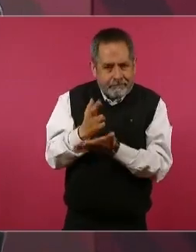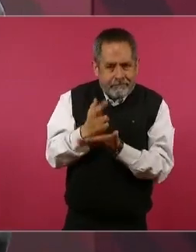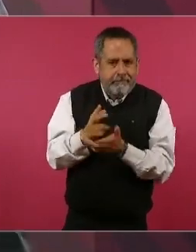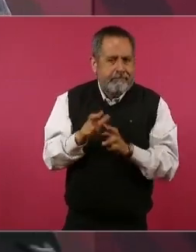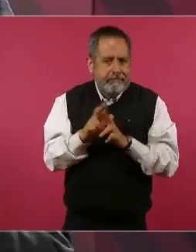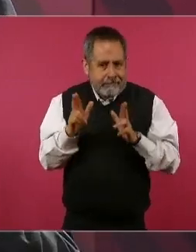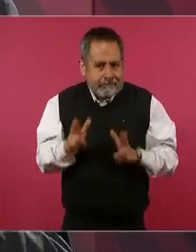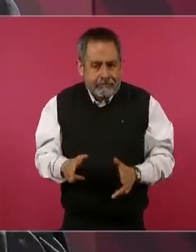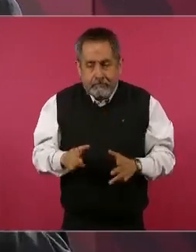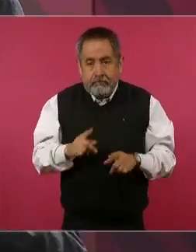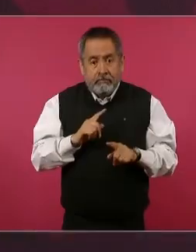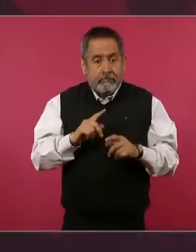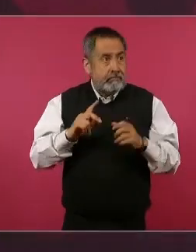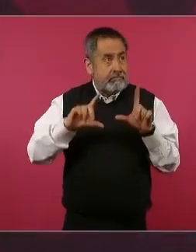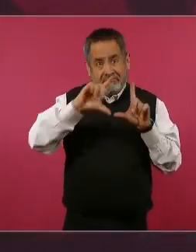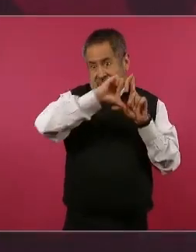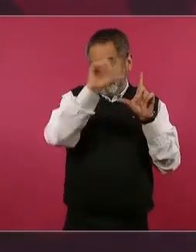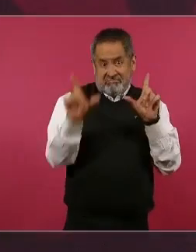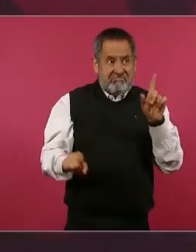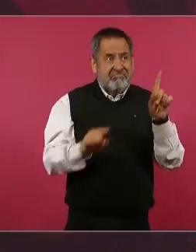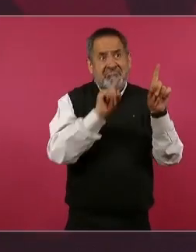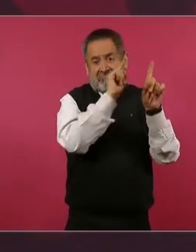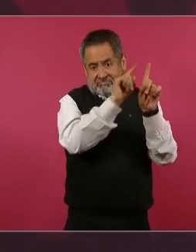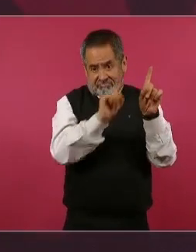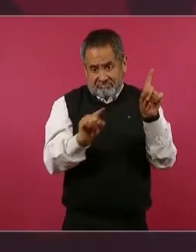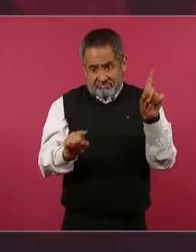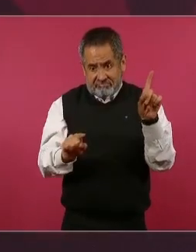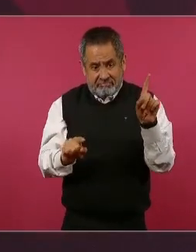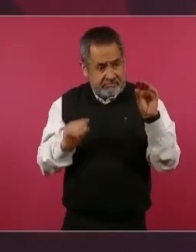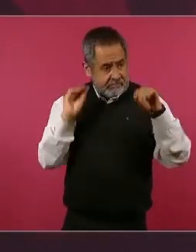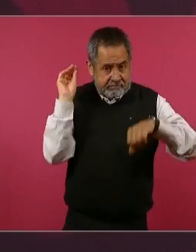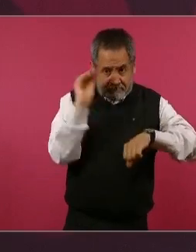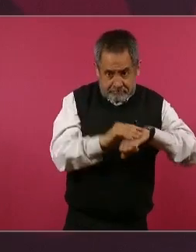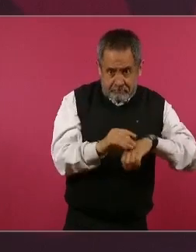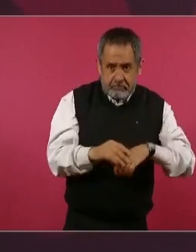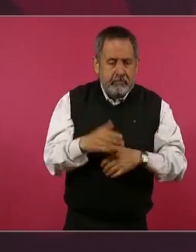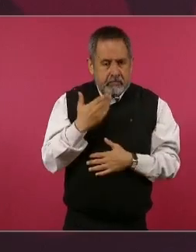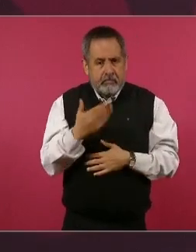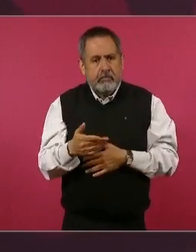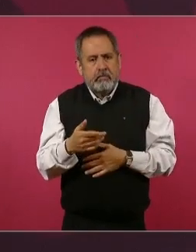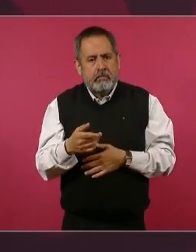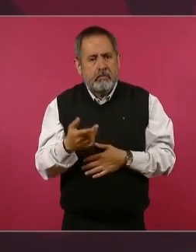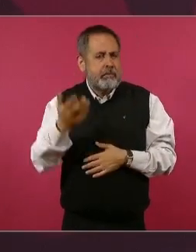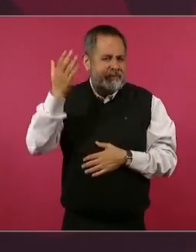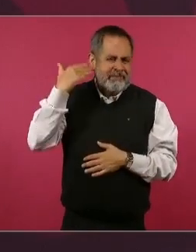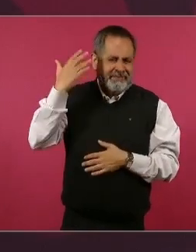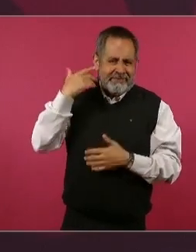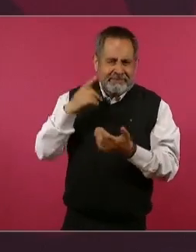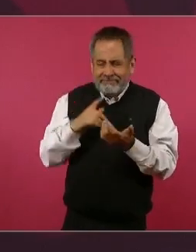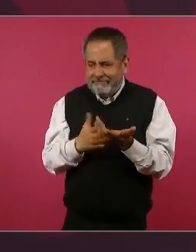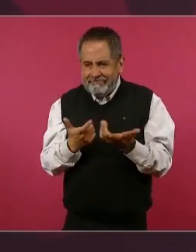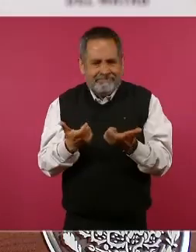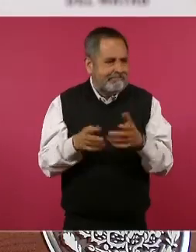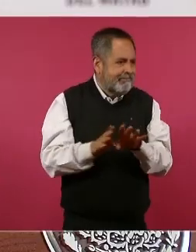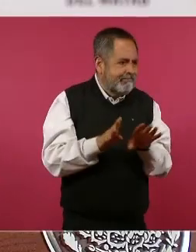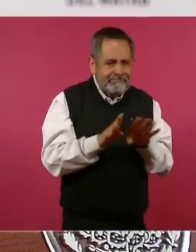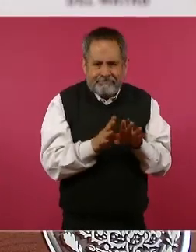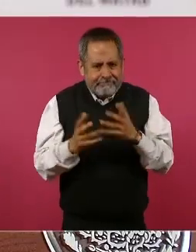en todo el país y tienen o tenían problemas para la